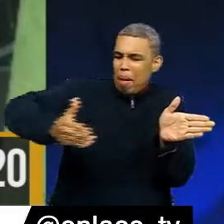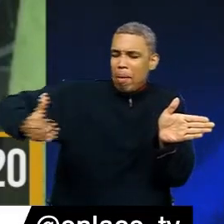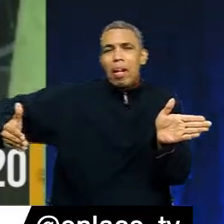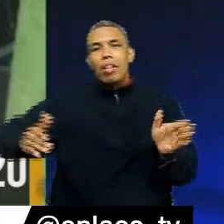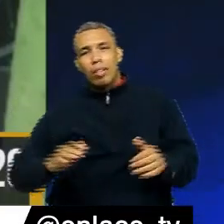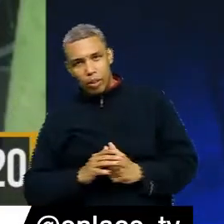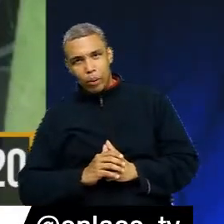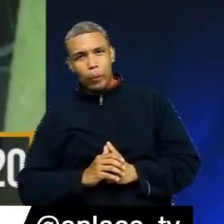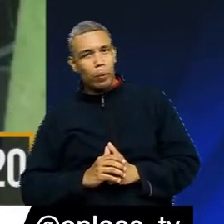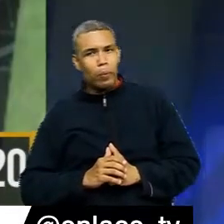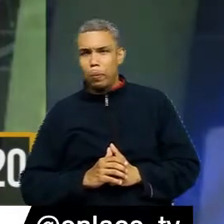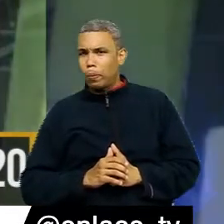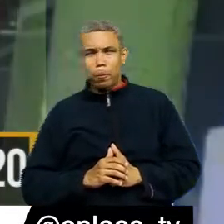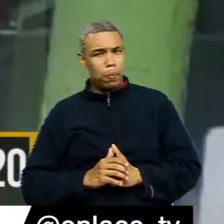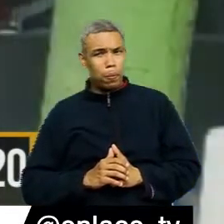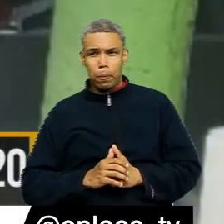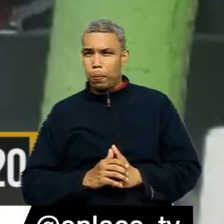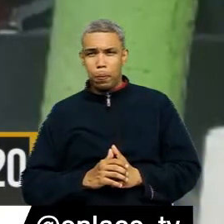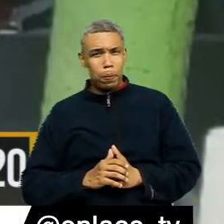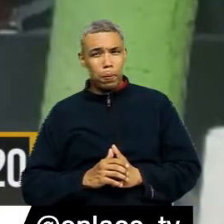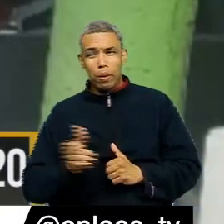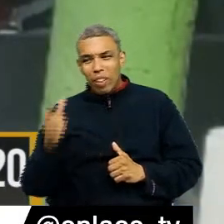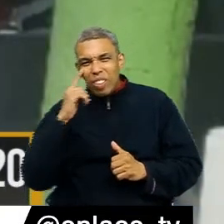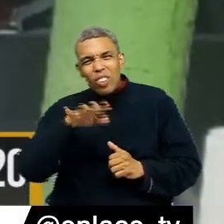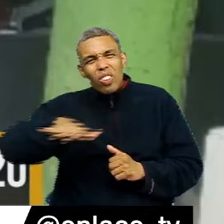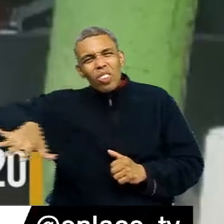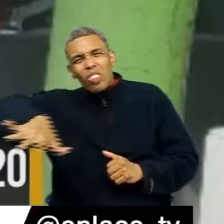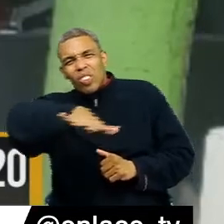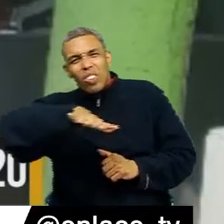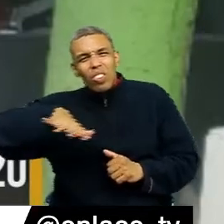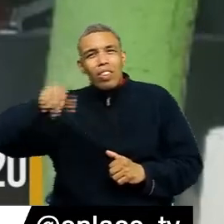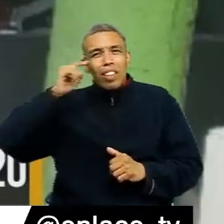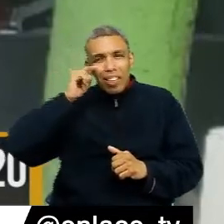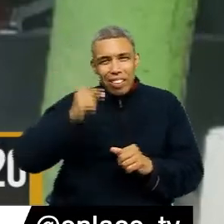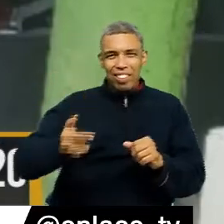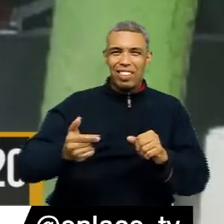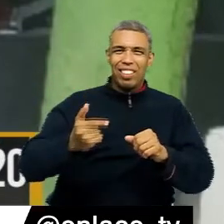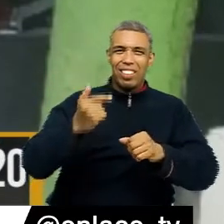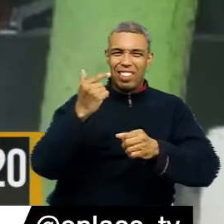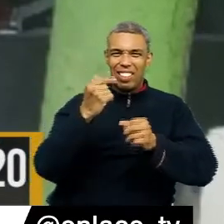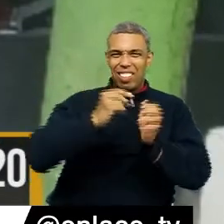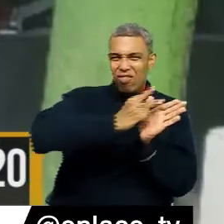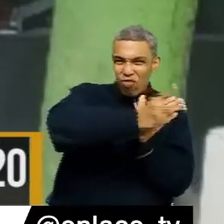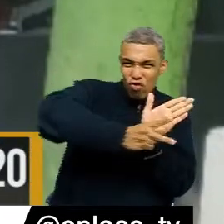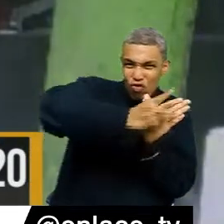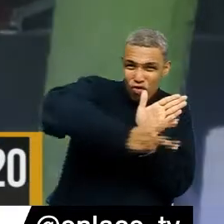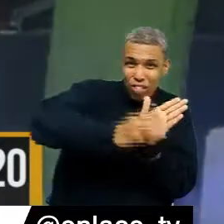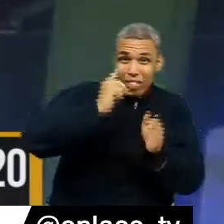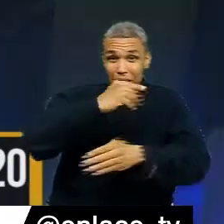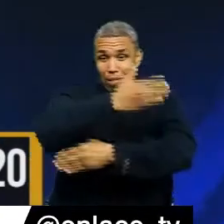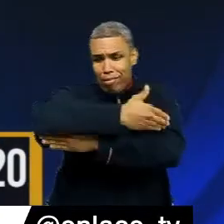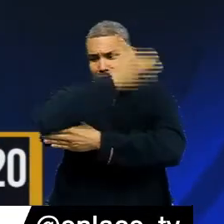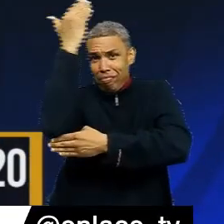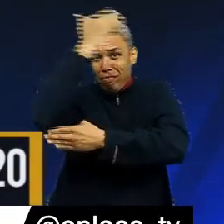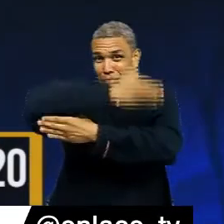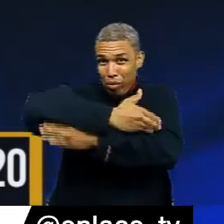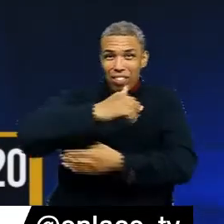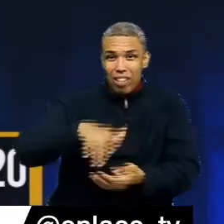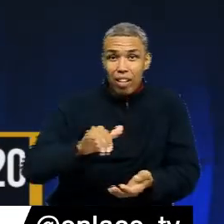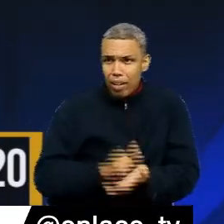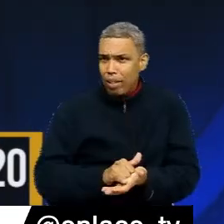del Paso Nivel. Asegura nuestro reportero que las motos son dejadas en el andén y de igual forma, la cantidad de ellas parqueadas a un costado